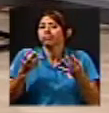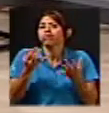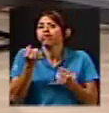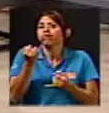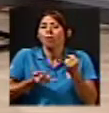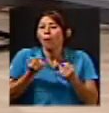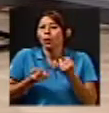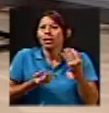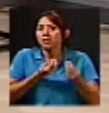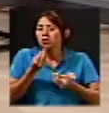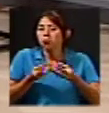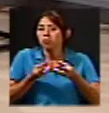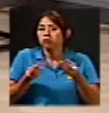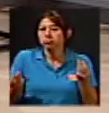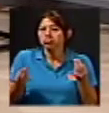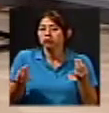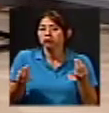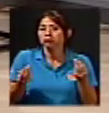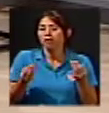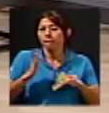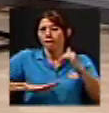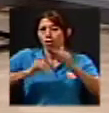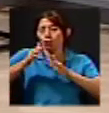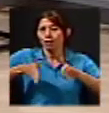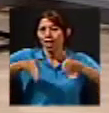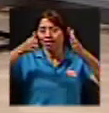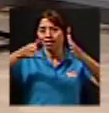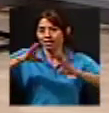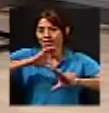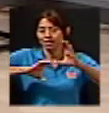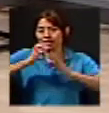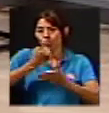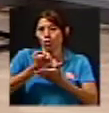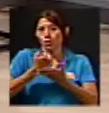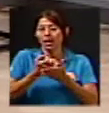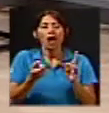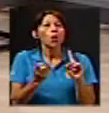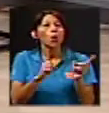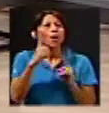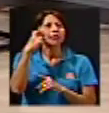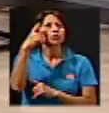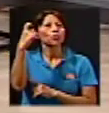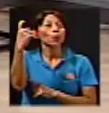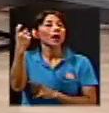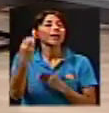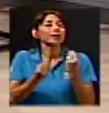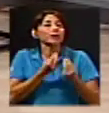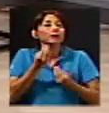los planes y los sueños que tiene don Carlos y la facultad para